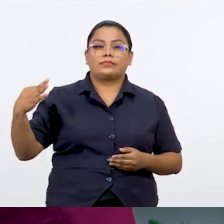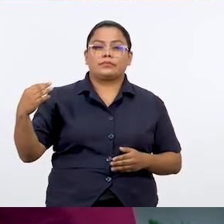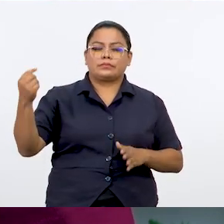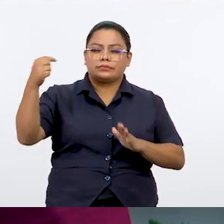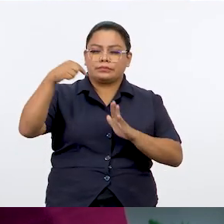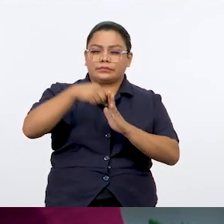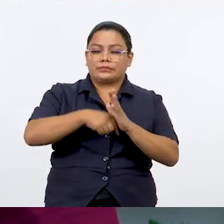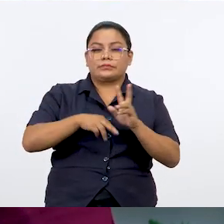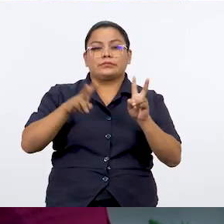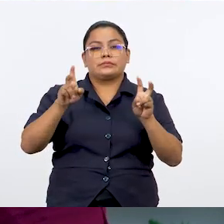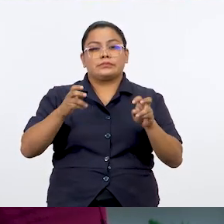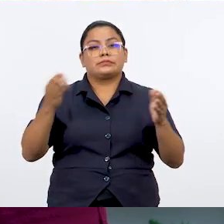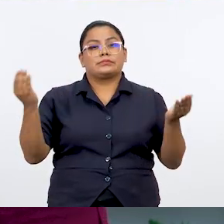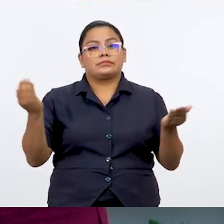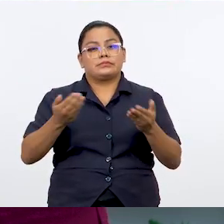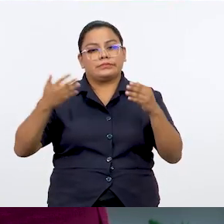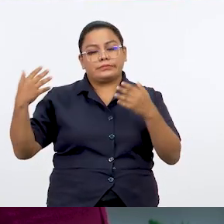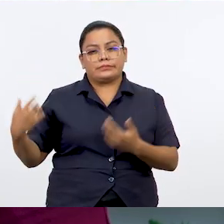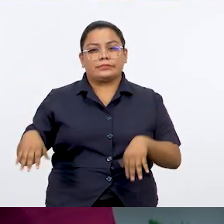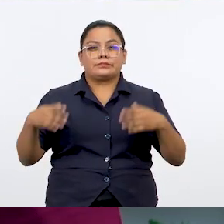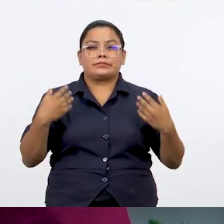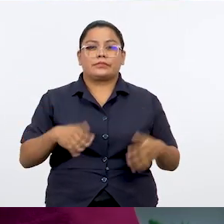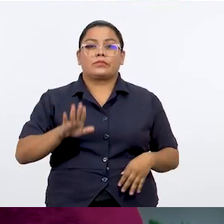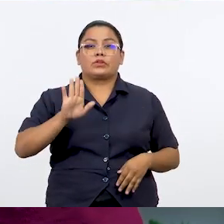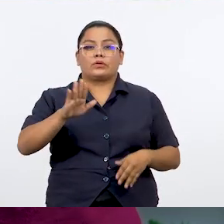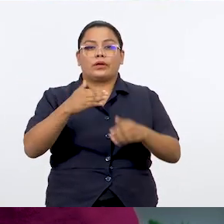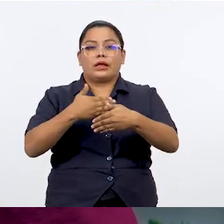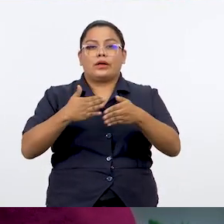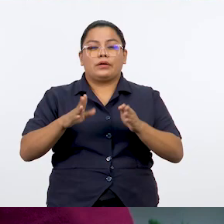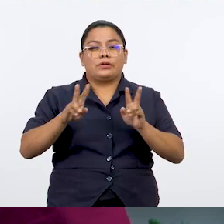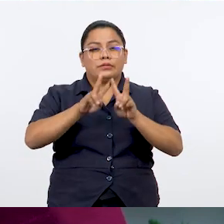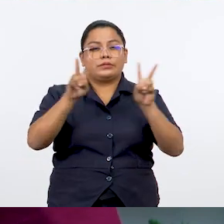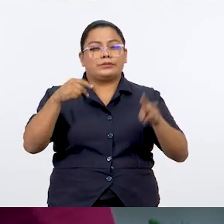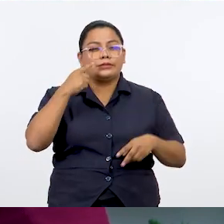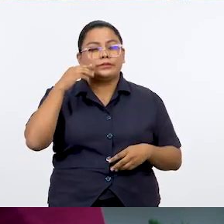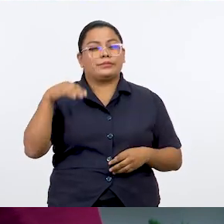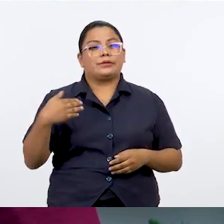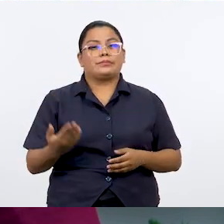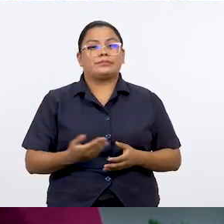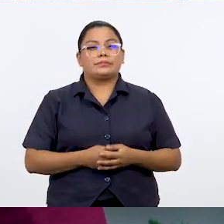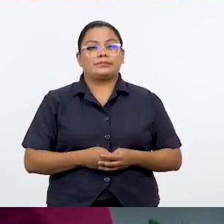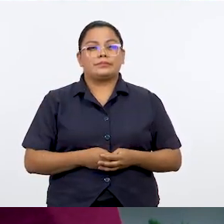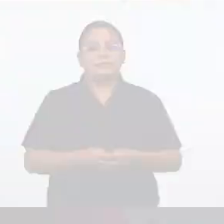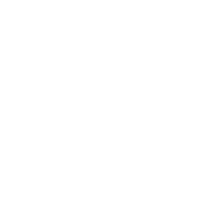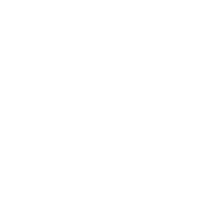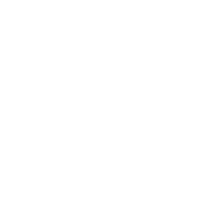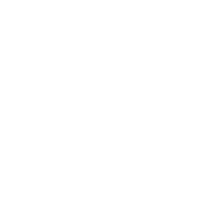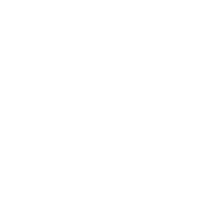profundicen en el tema realizando las actividades de su aula virtual y nos vemos a la próxima.